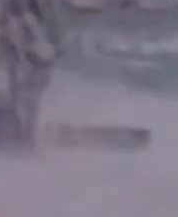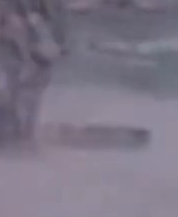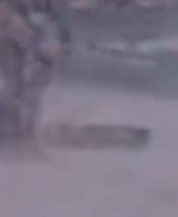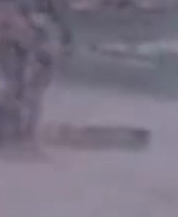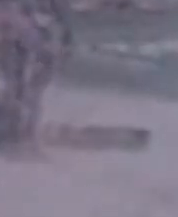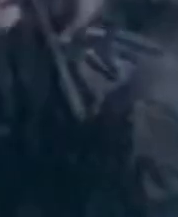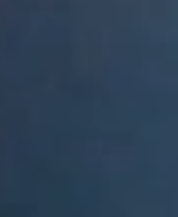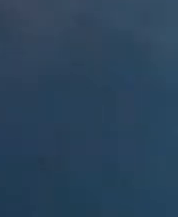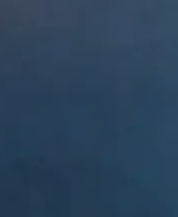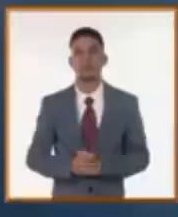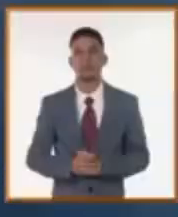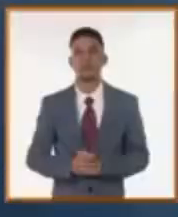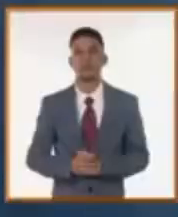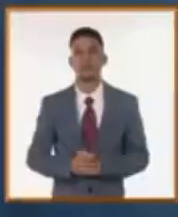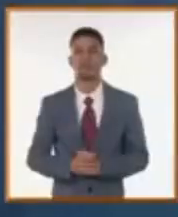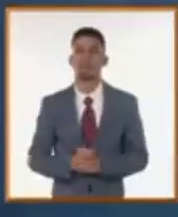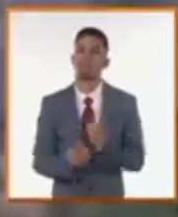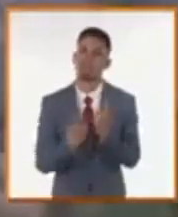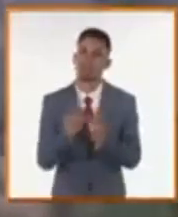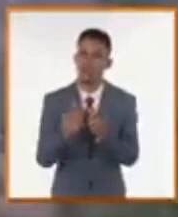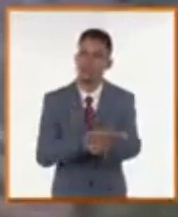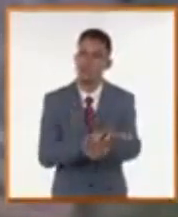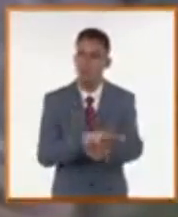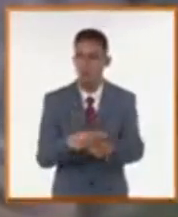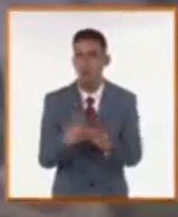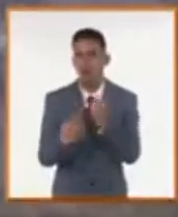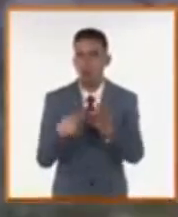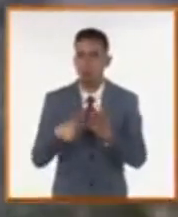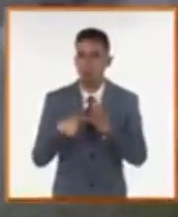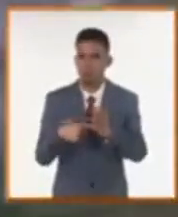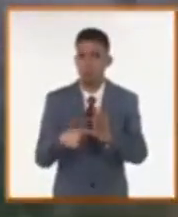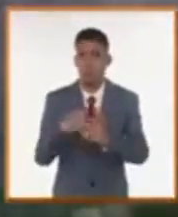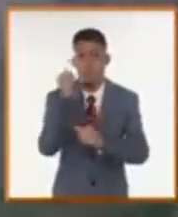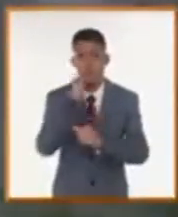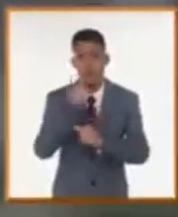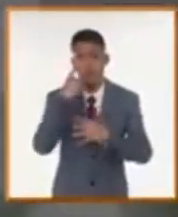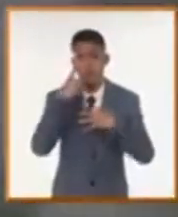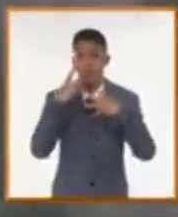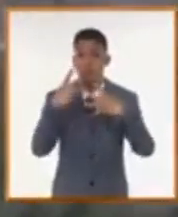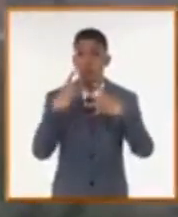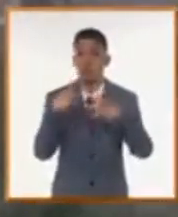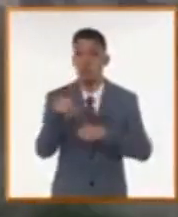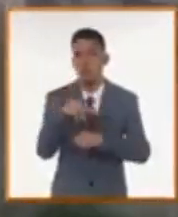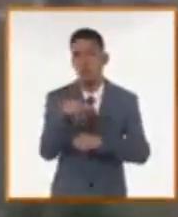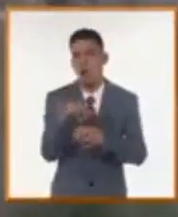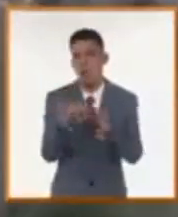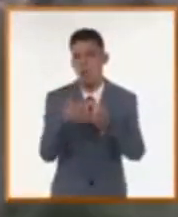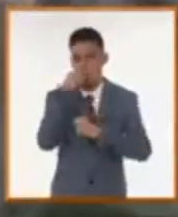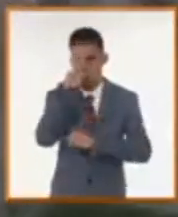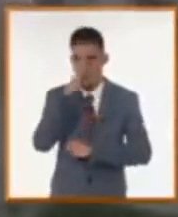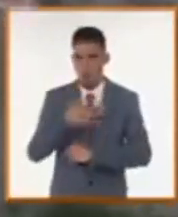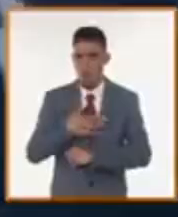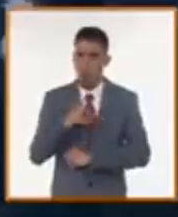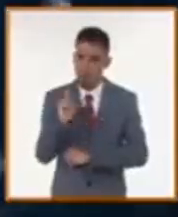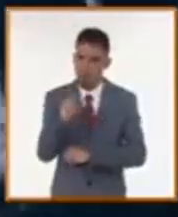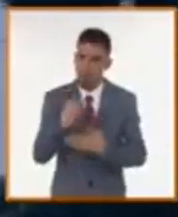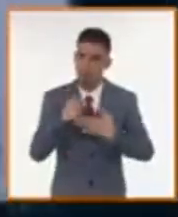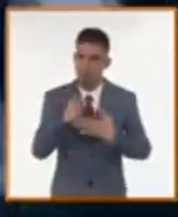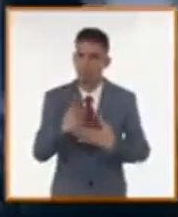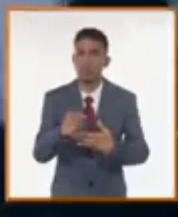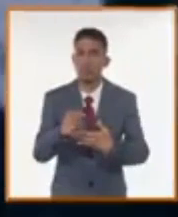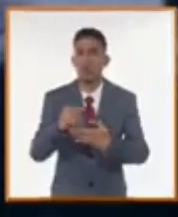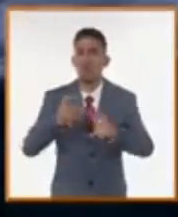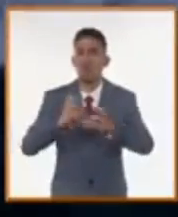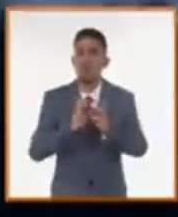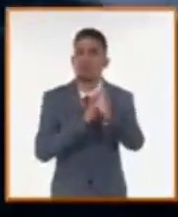Son reflexiones en torno a una historia que implicó el más puro acompañamiento solidario, de una conducta o modo de